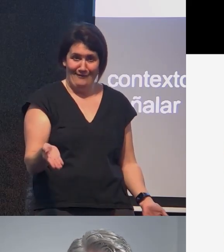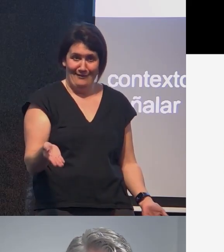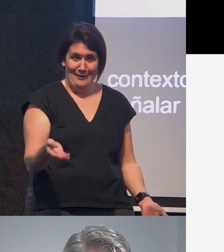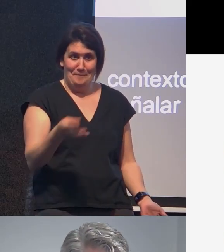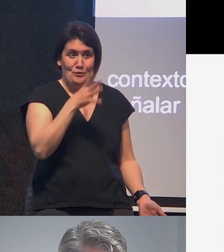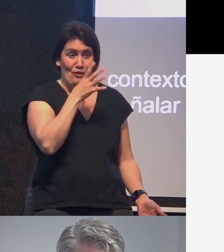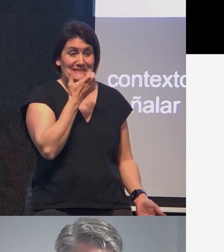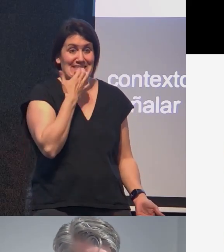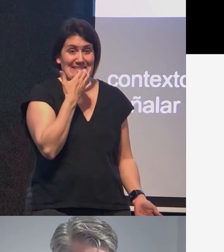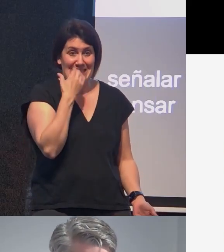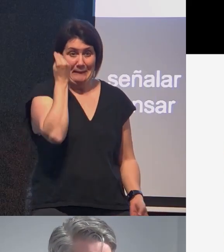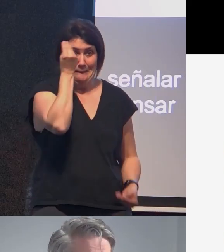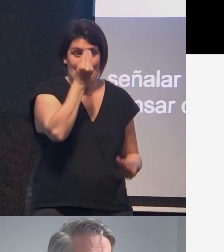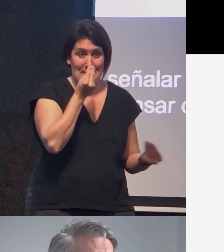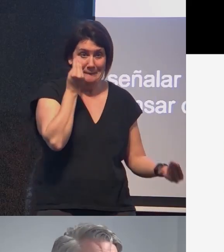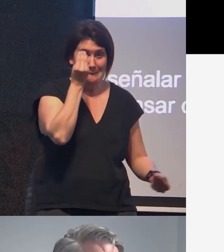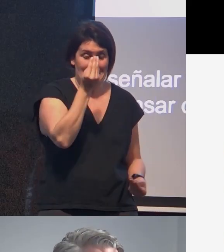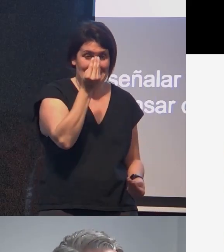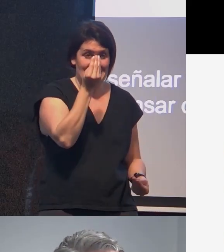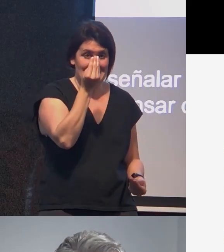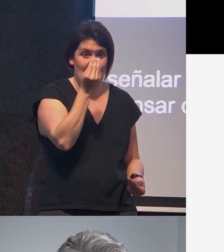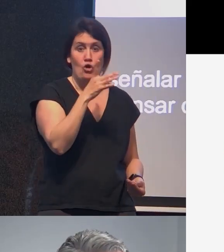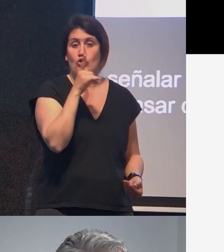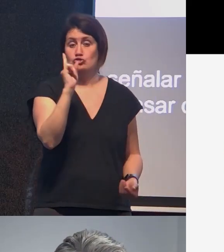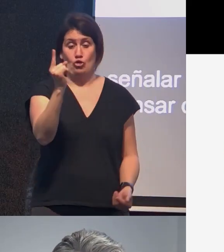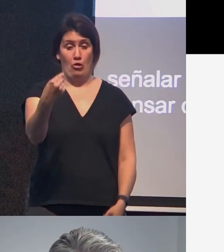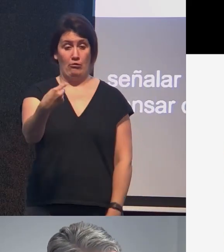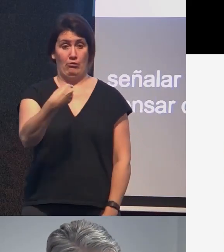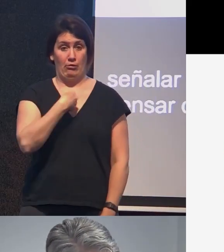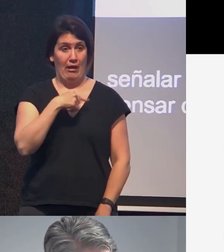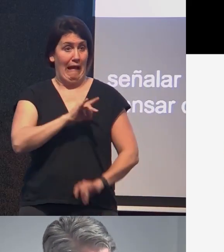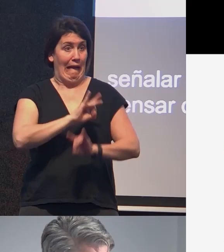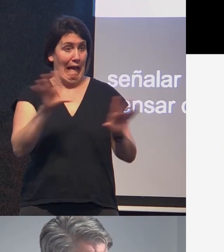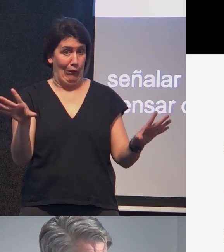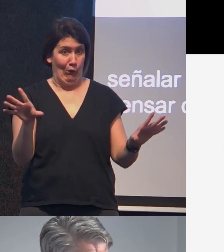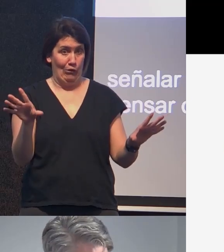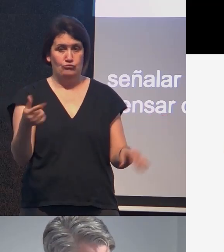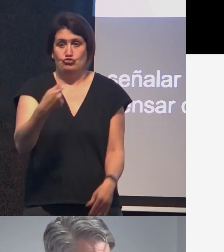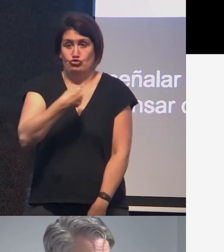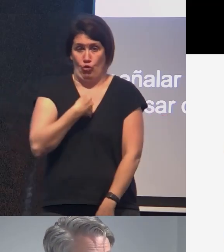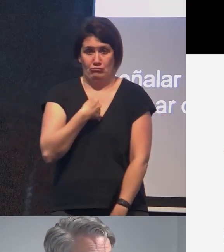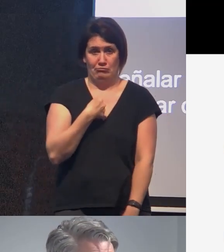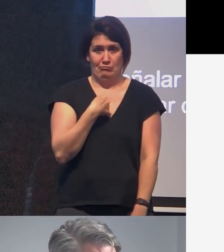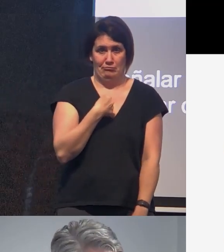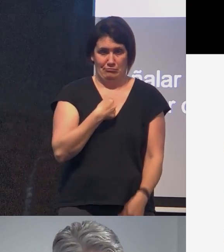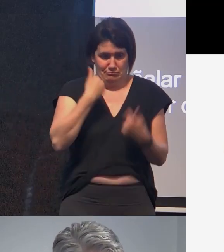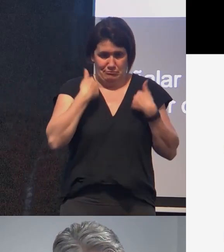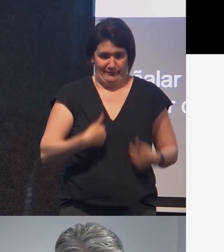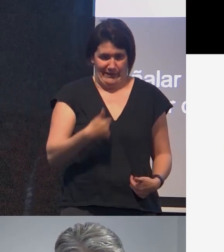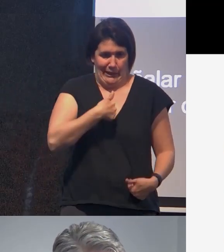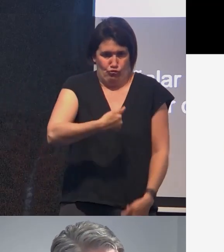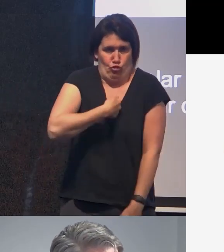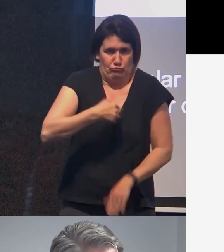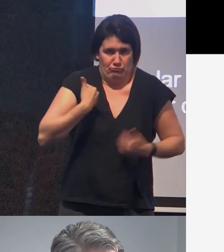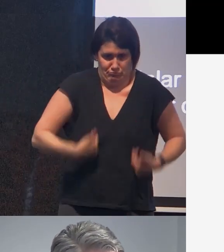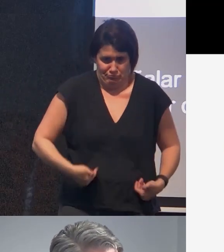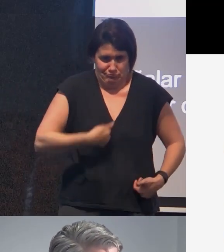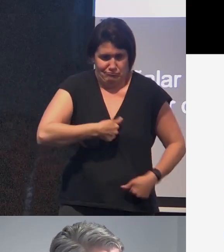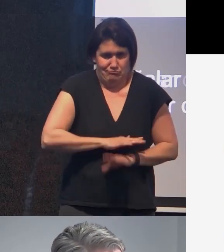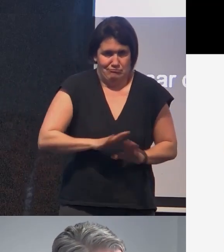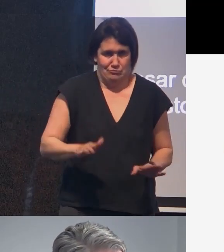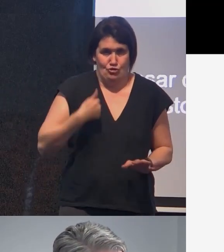podrías pensar que un señalamiento tan claro, yo, se refiere a lo que